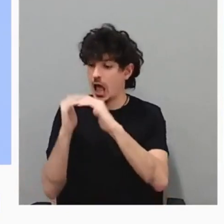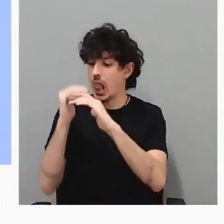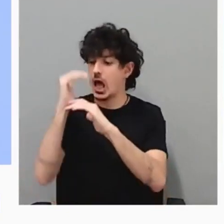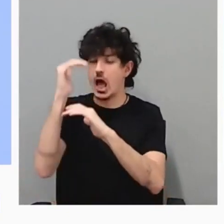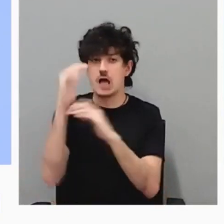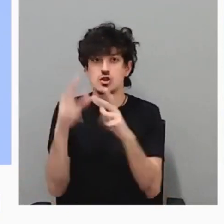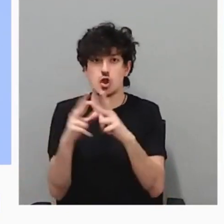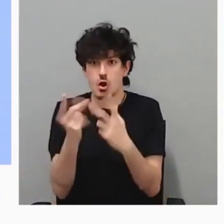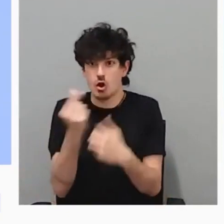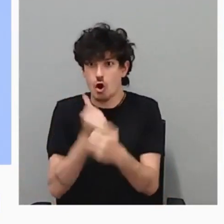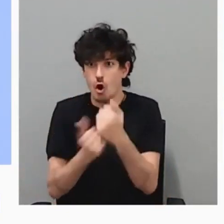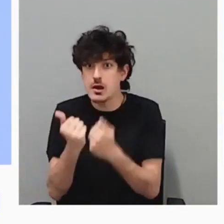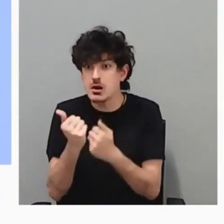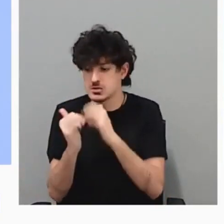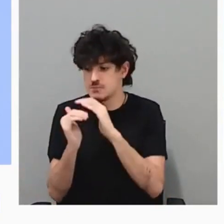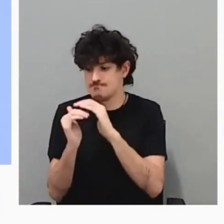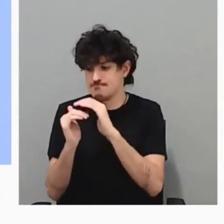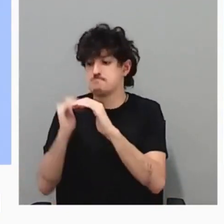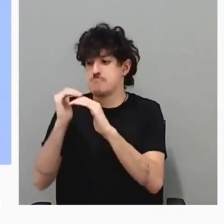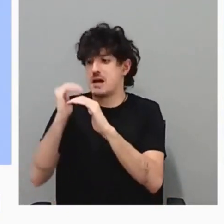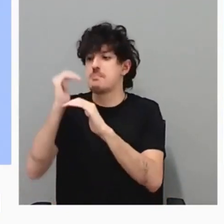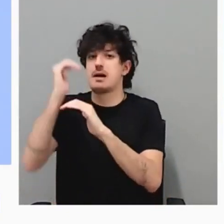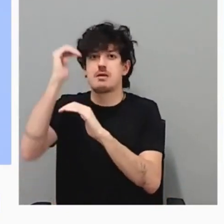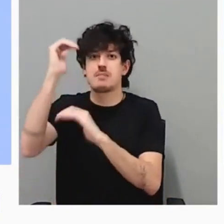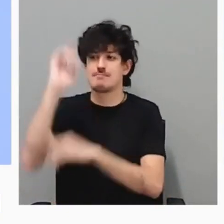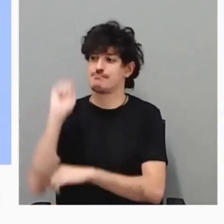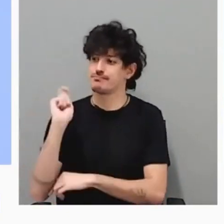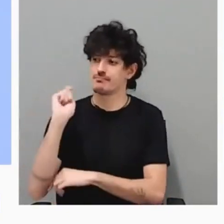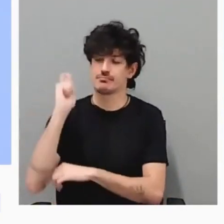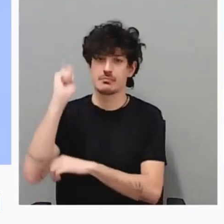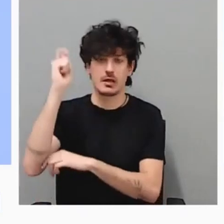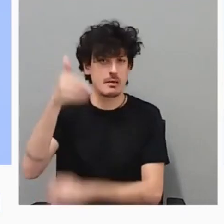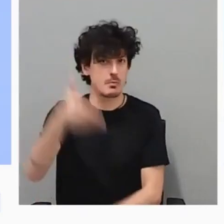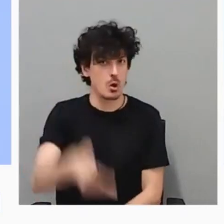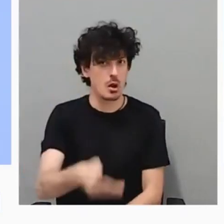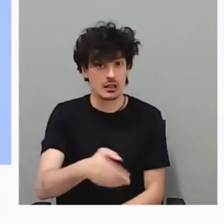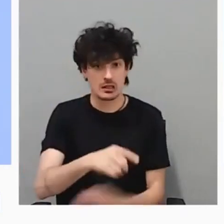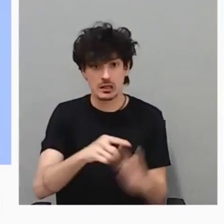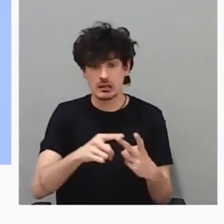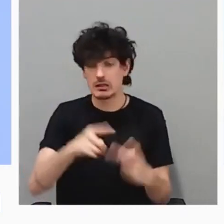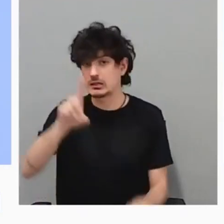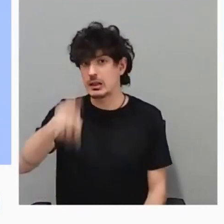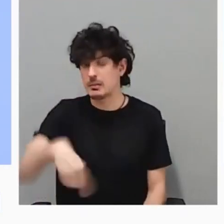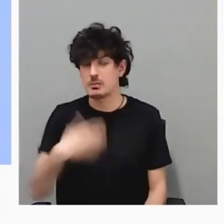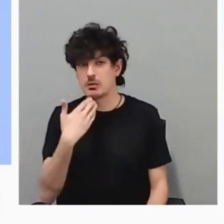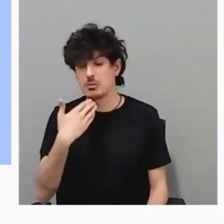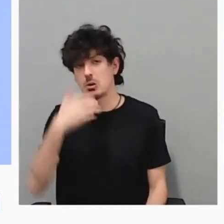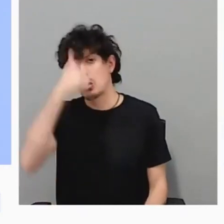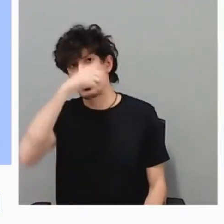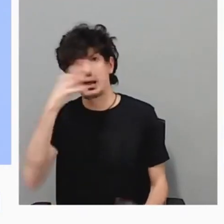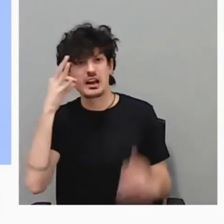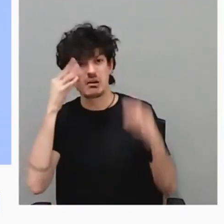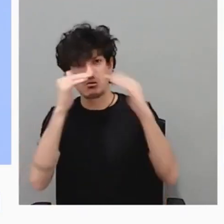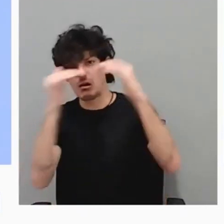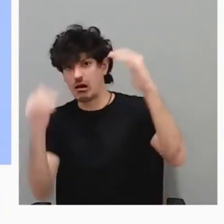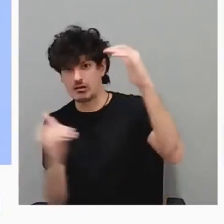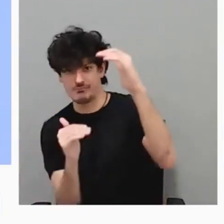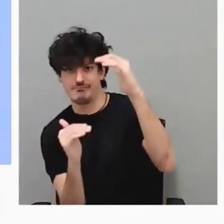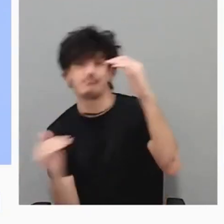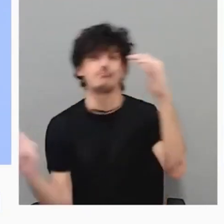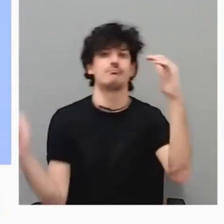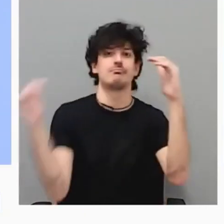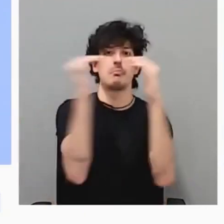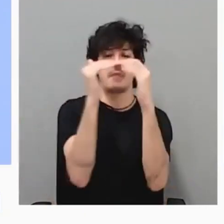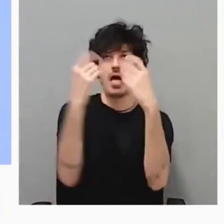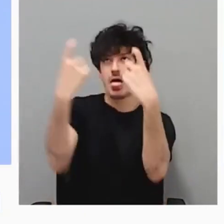importante, pero también tiene un rol en cerrar la brecha de género. La educación también nos permite ser